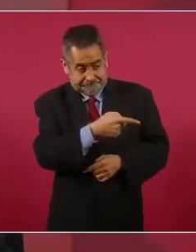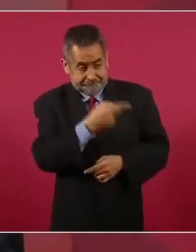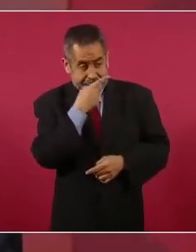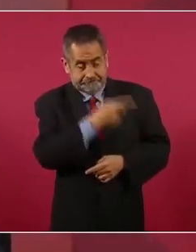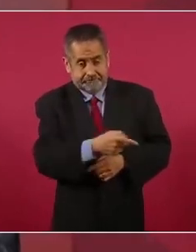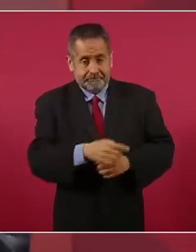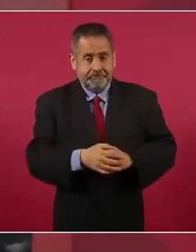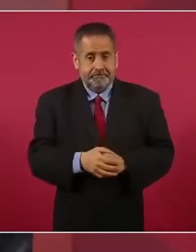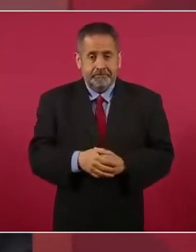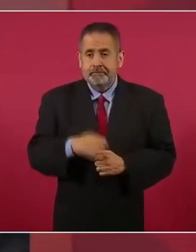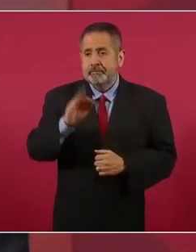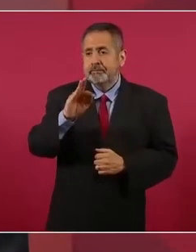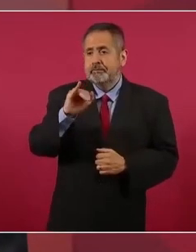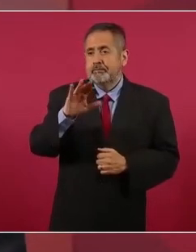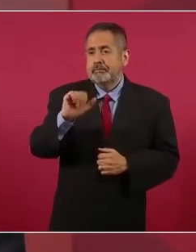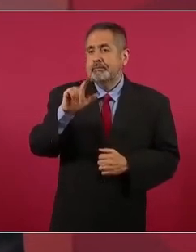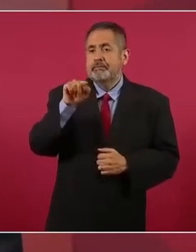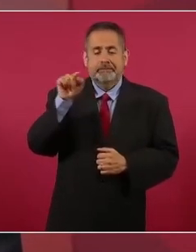en la fiscalía